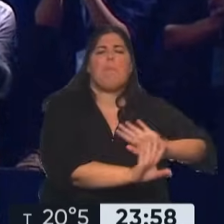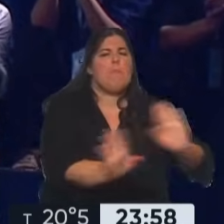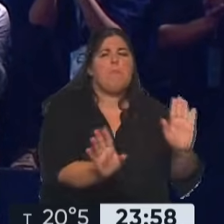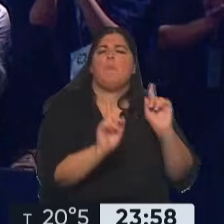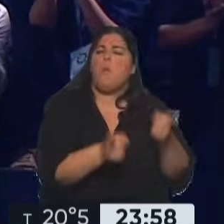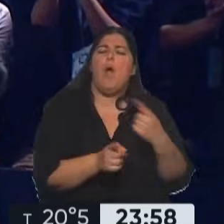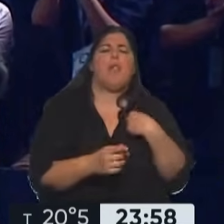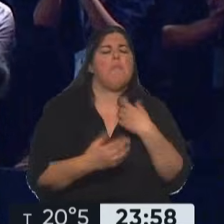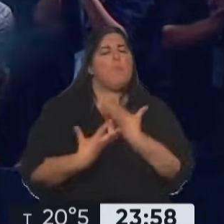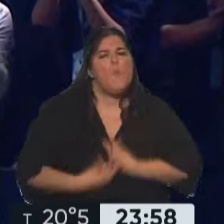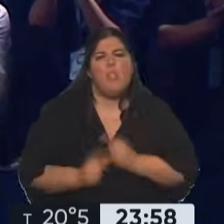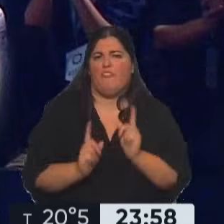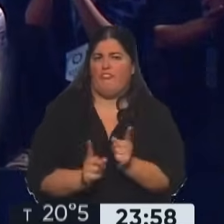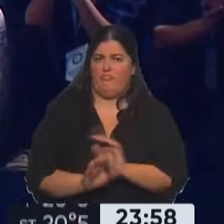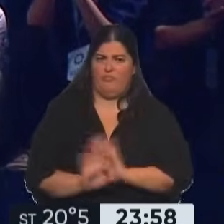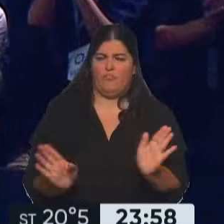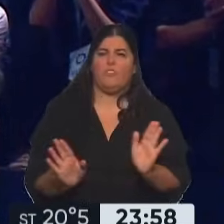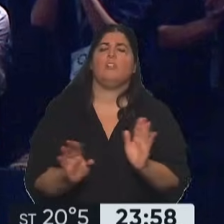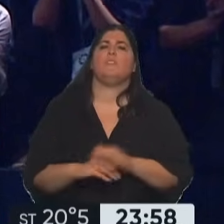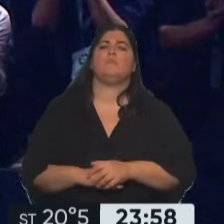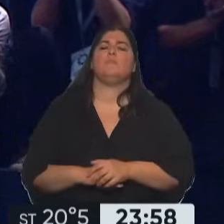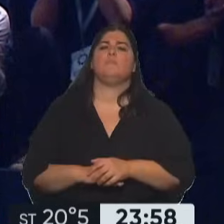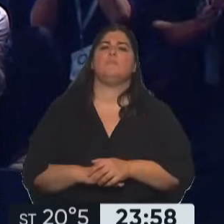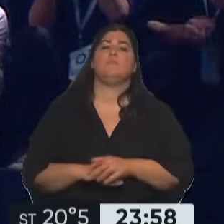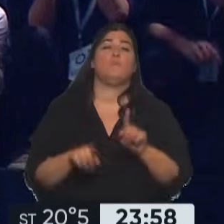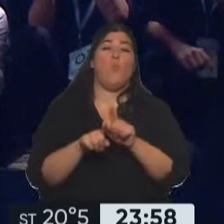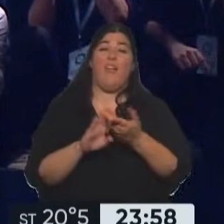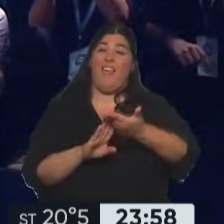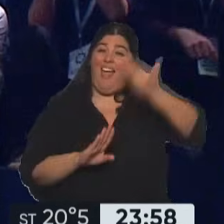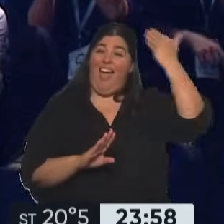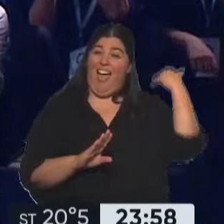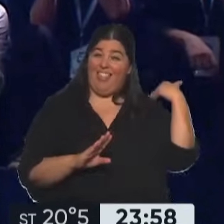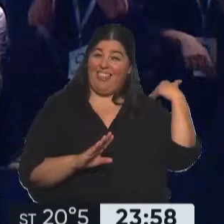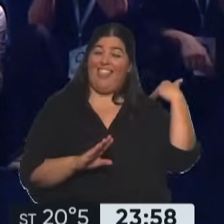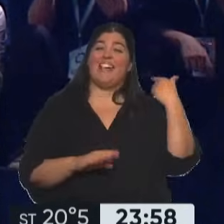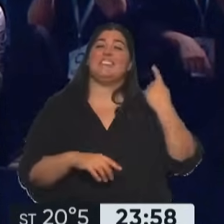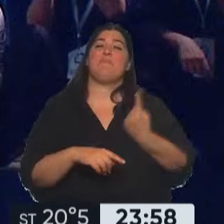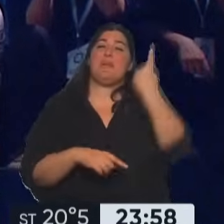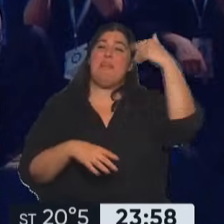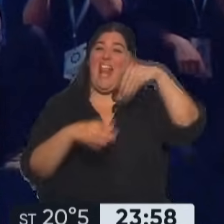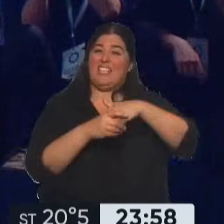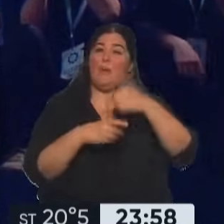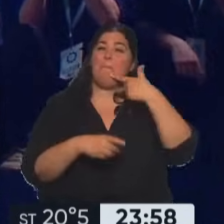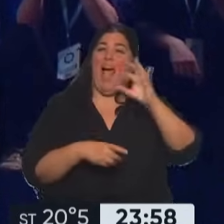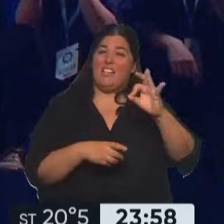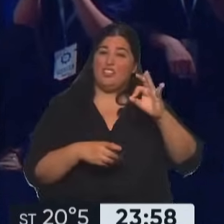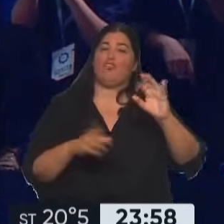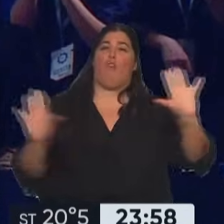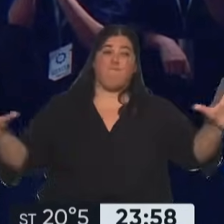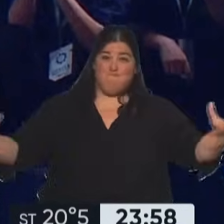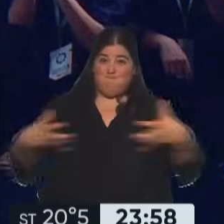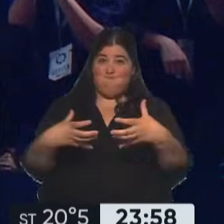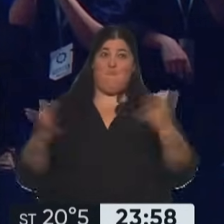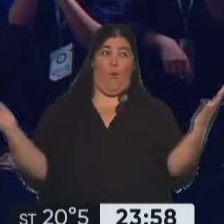así como la noche que nos juntamos en la primaria y nos